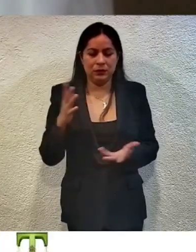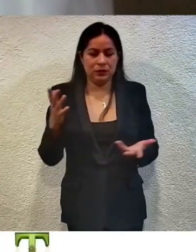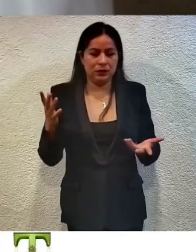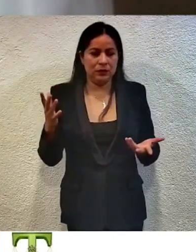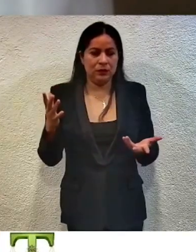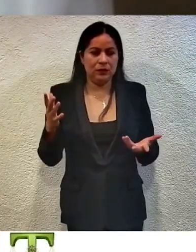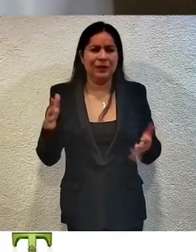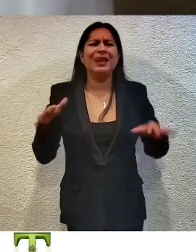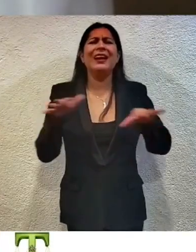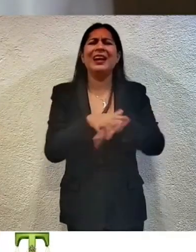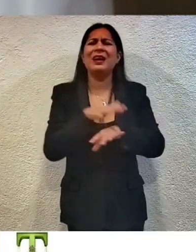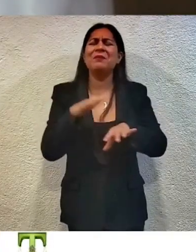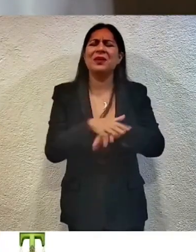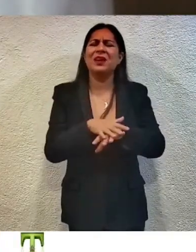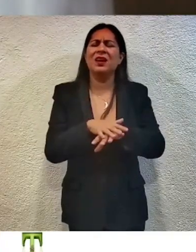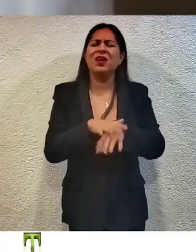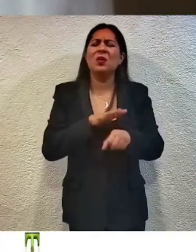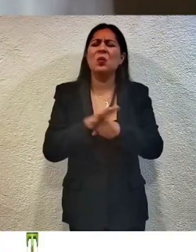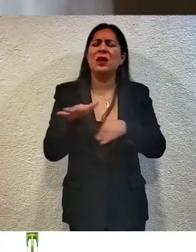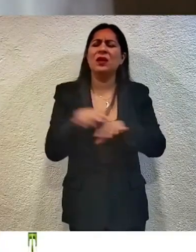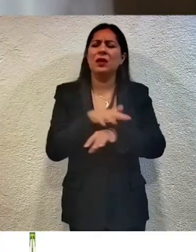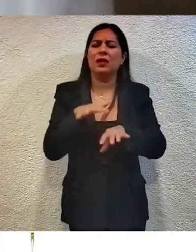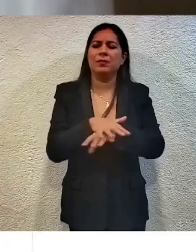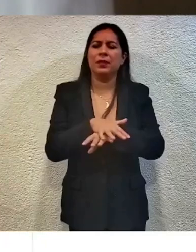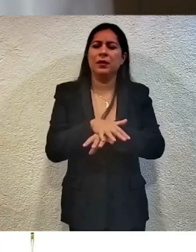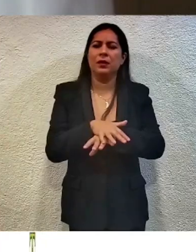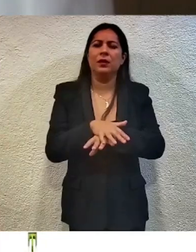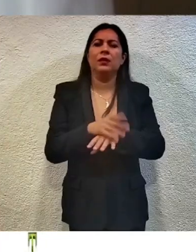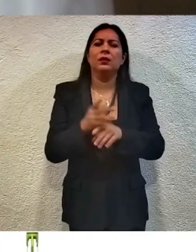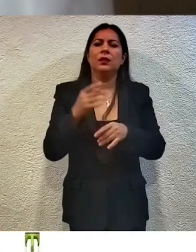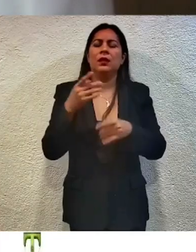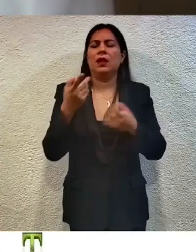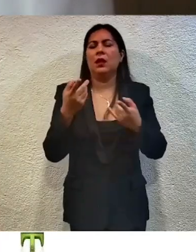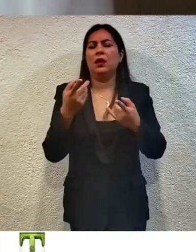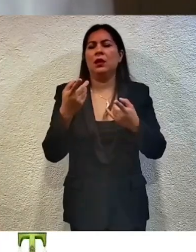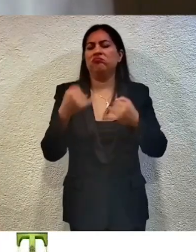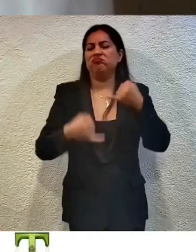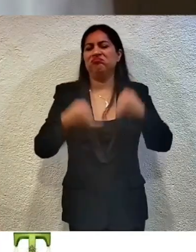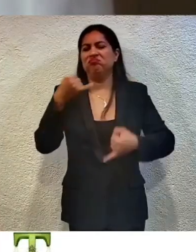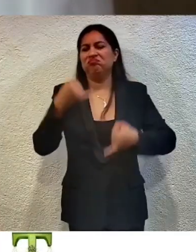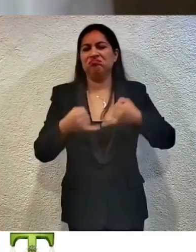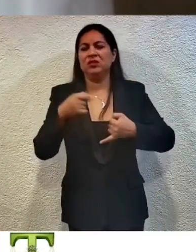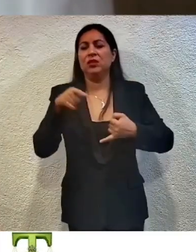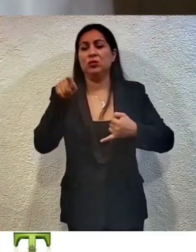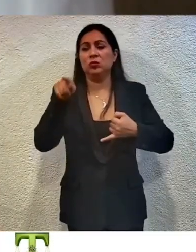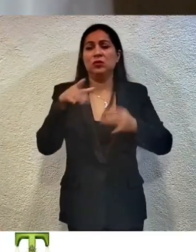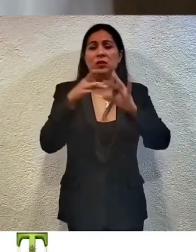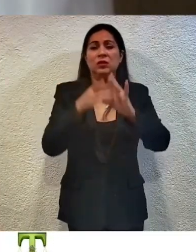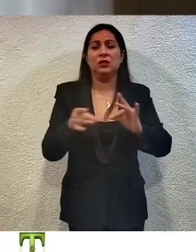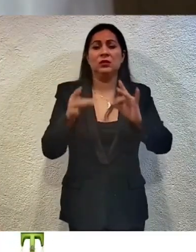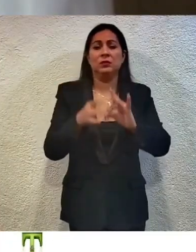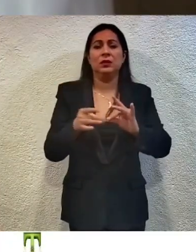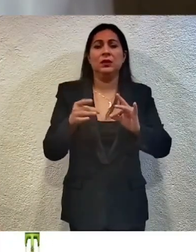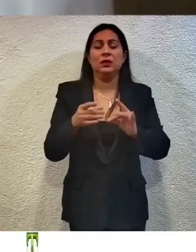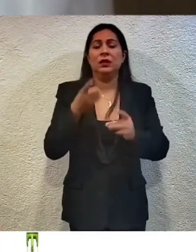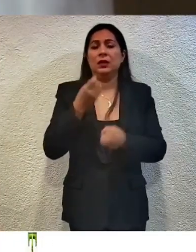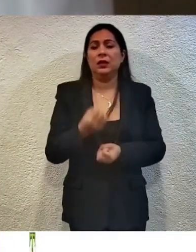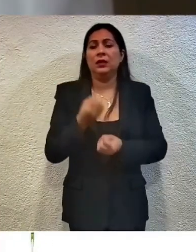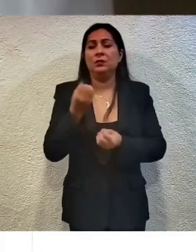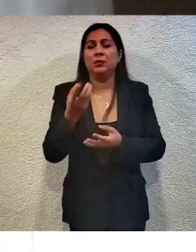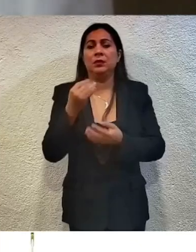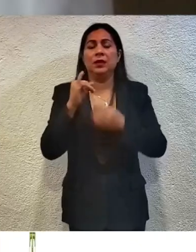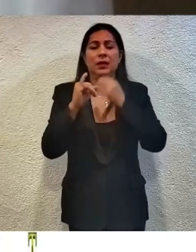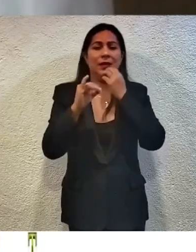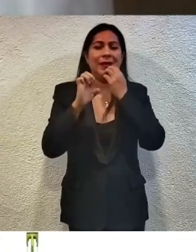¿qué cambiaría la aplicación de la jurisprudencia que usted dice que citó el